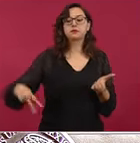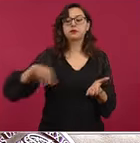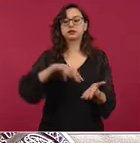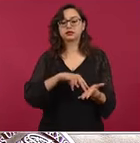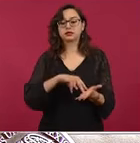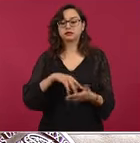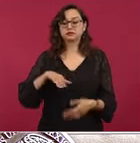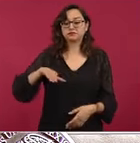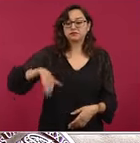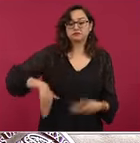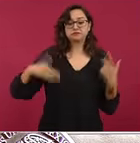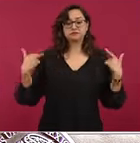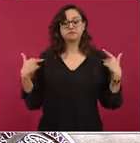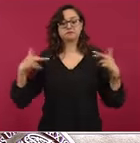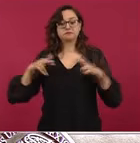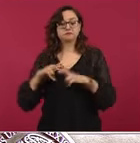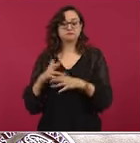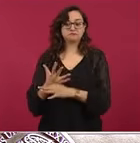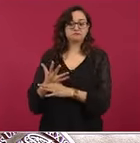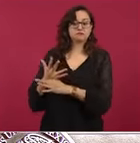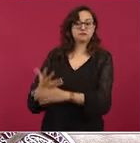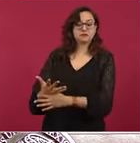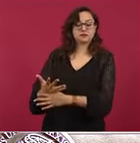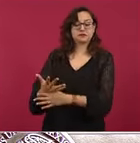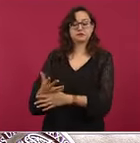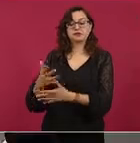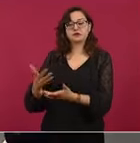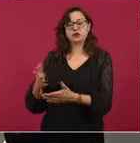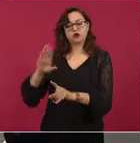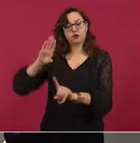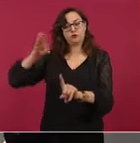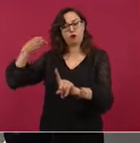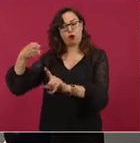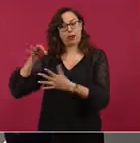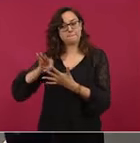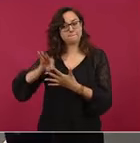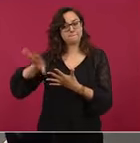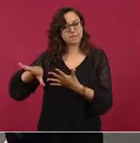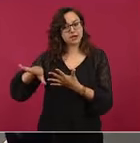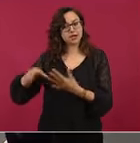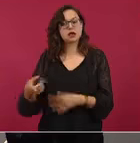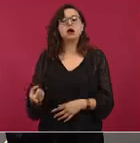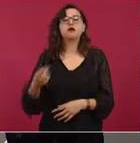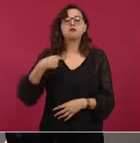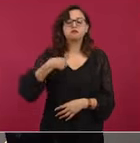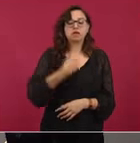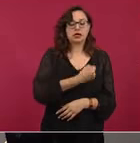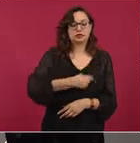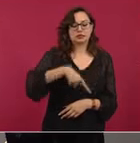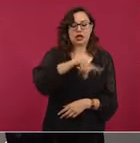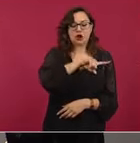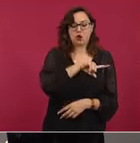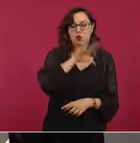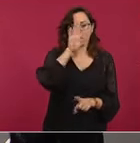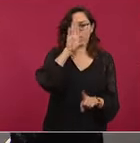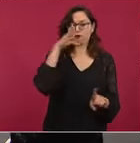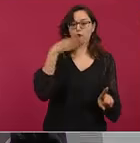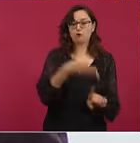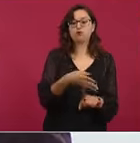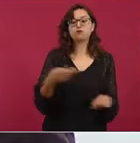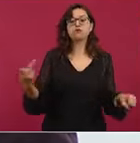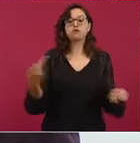maestra desde la perspectiva pedagógica, pero también desde la perspectiva de salud. El desarrollo